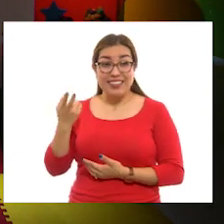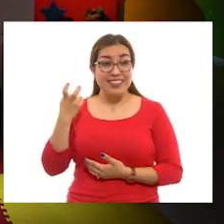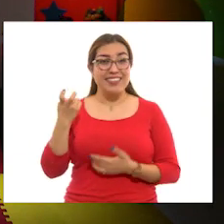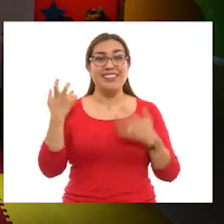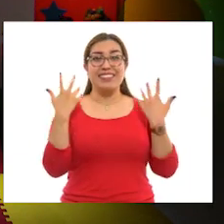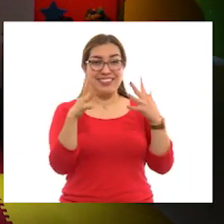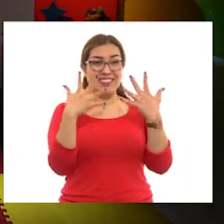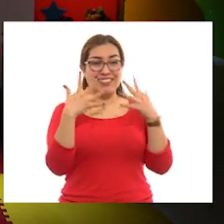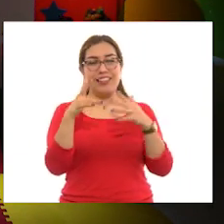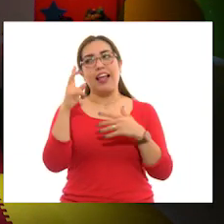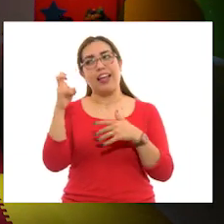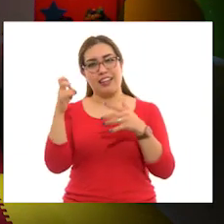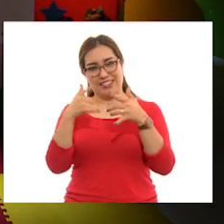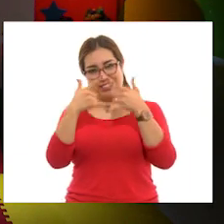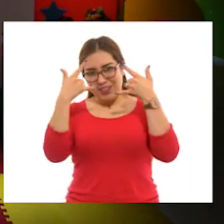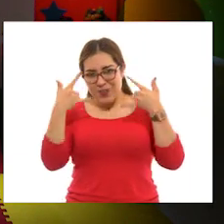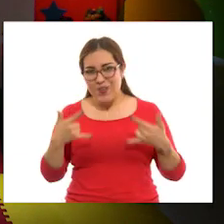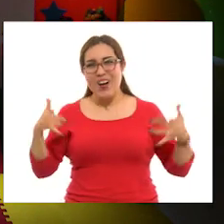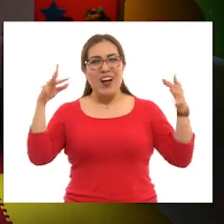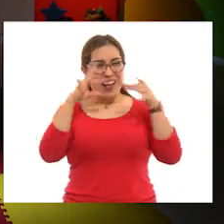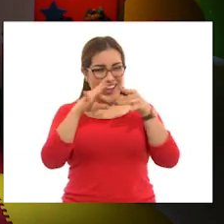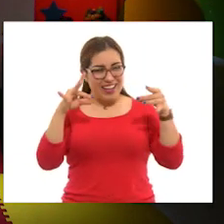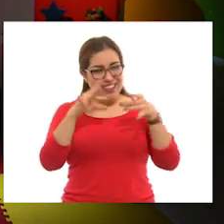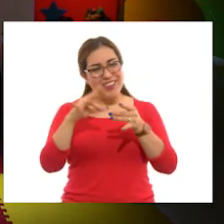¡Ese es el cuento! ¡Bravo!